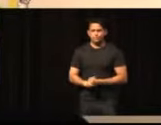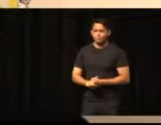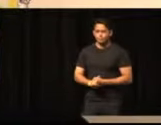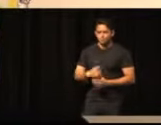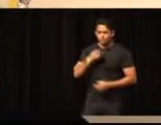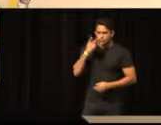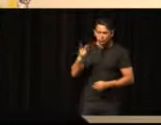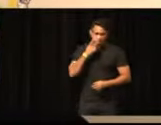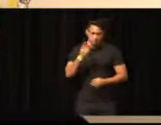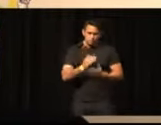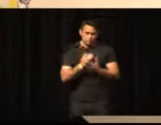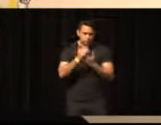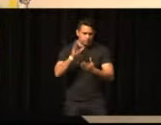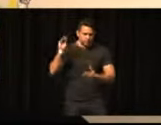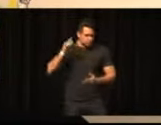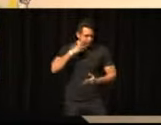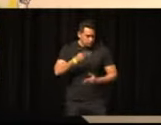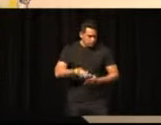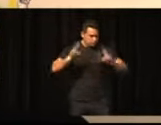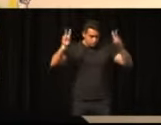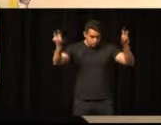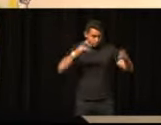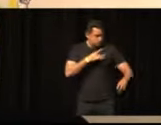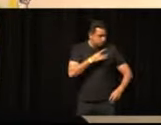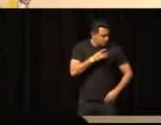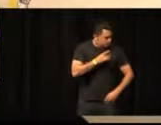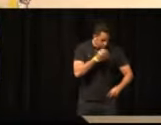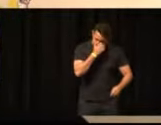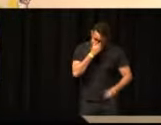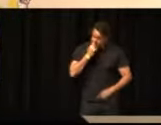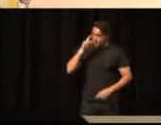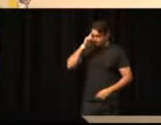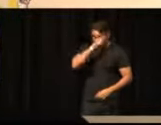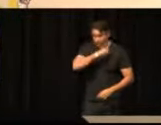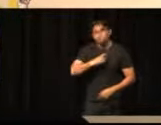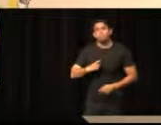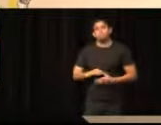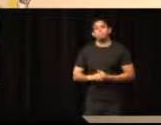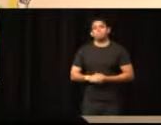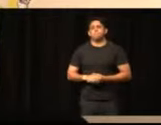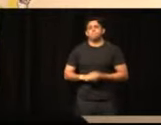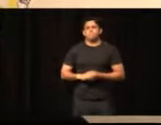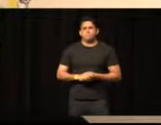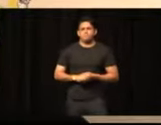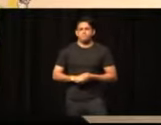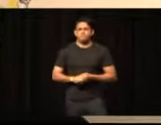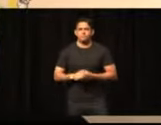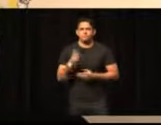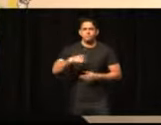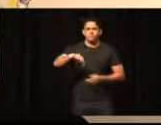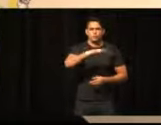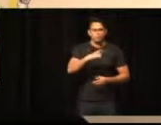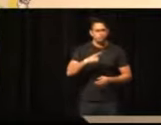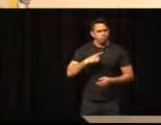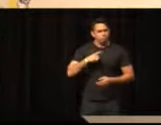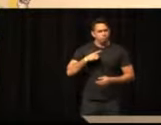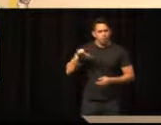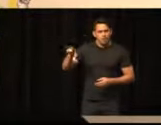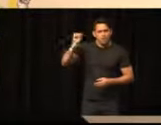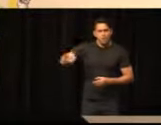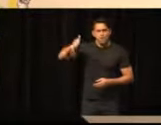Quería complementar un poquito lo que hablamos sobre el voluntariado, porque de hecho es algo muy tenso. Y nosotros tratamos